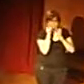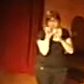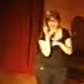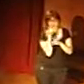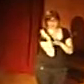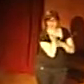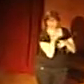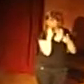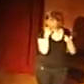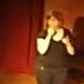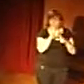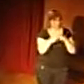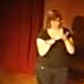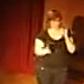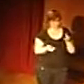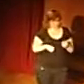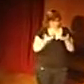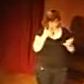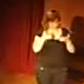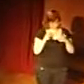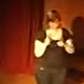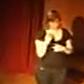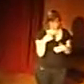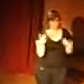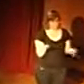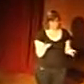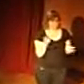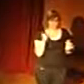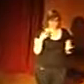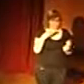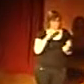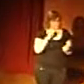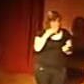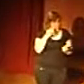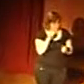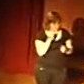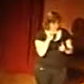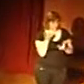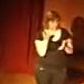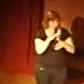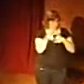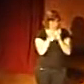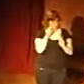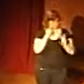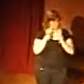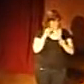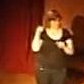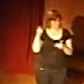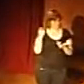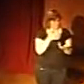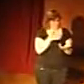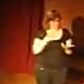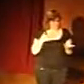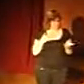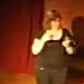Será algo que veremos luego en el romanticismo pero que eh brambila ya en estas Incluso en estas vistas que quieren ser